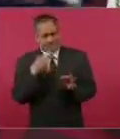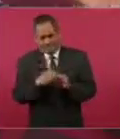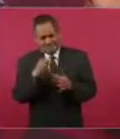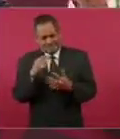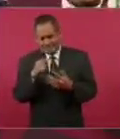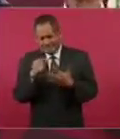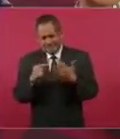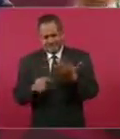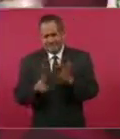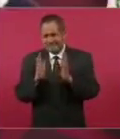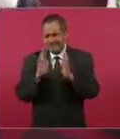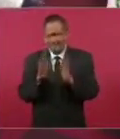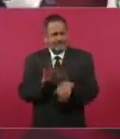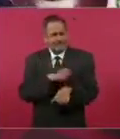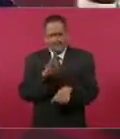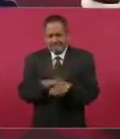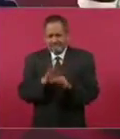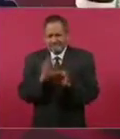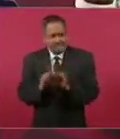todo.